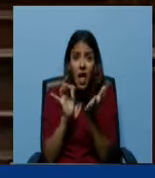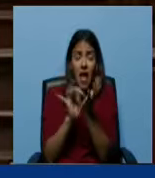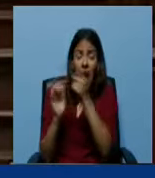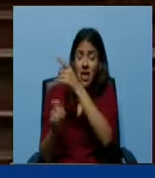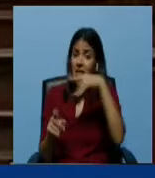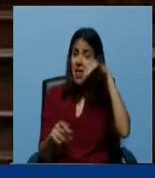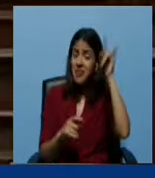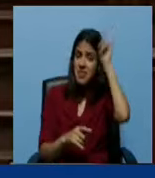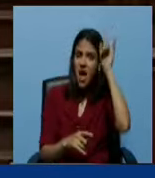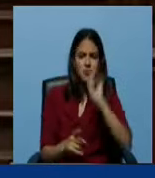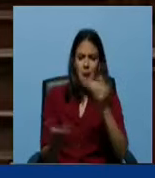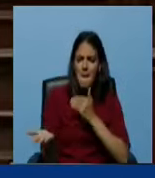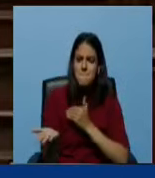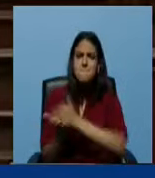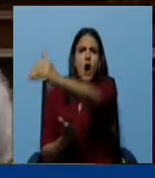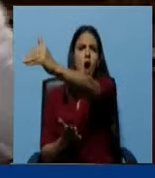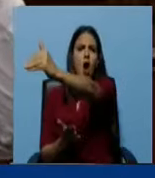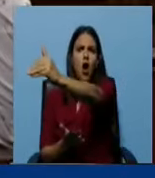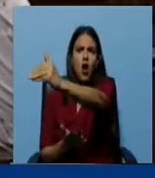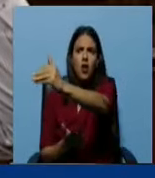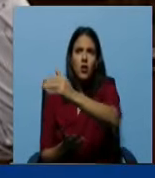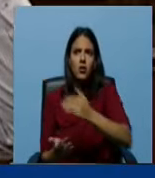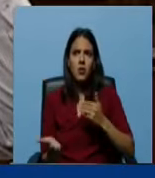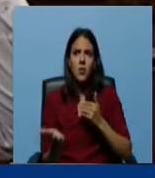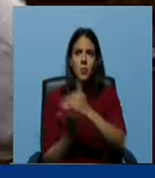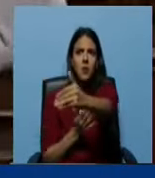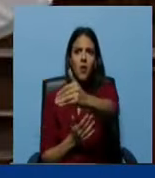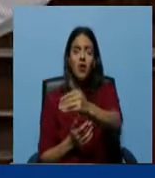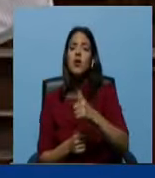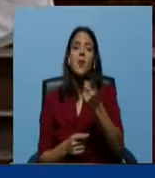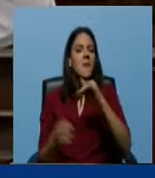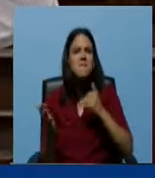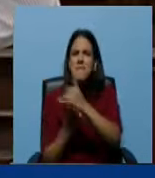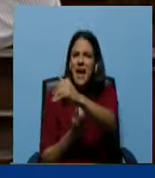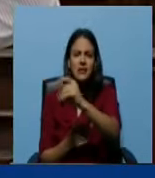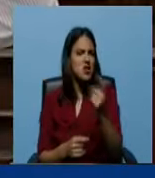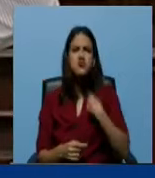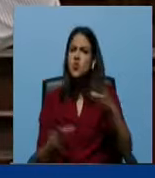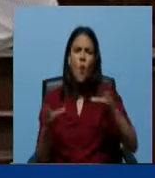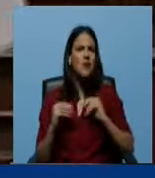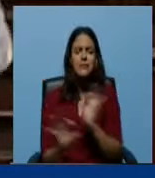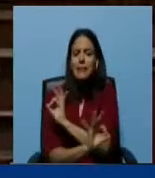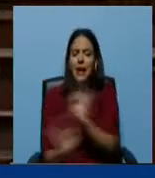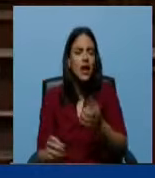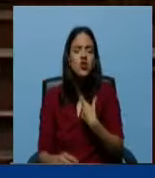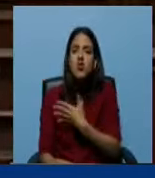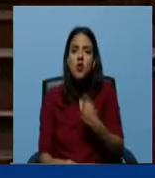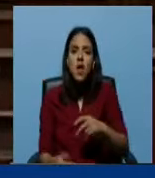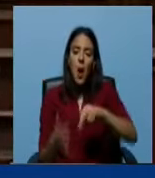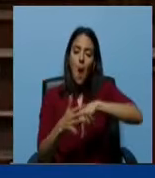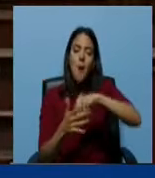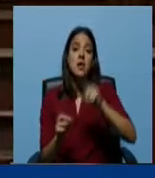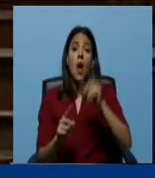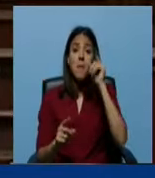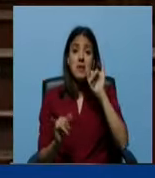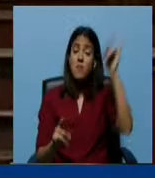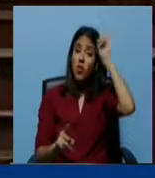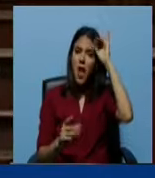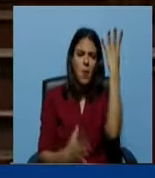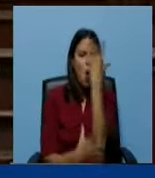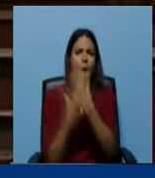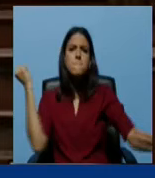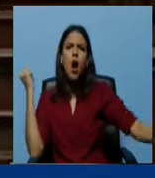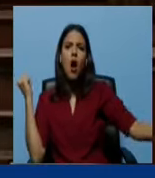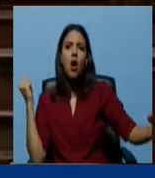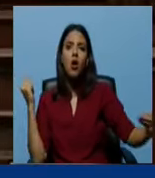Sacúdate de aquí, bicho loco, le dijo. Vete, vete de mí. Y el diablo huyó.